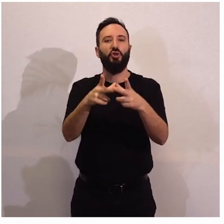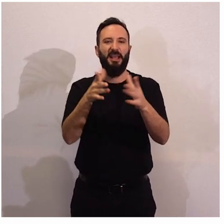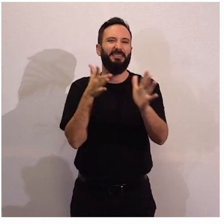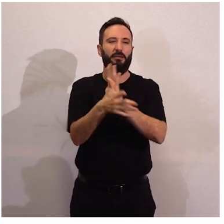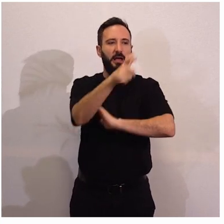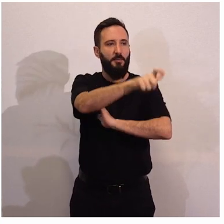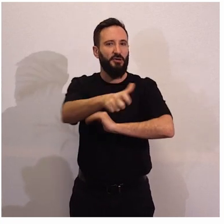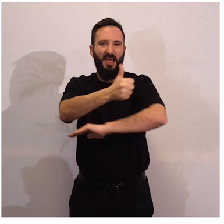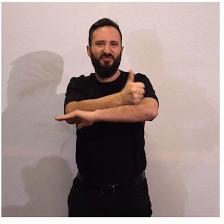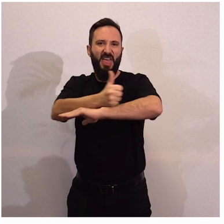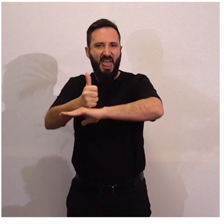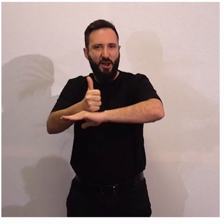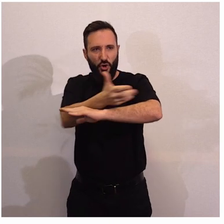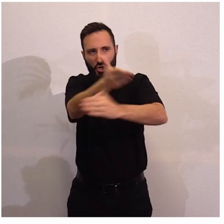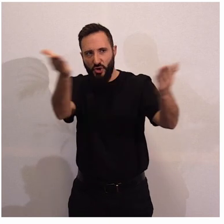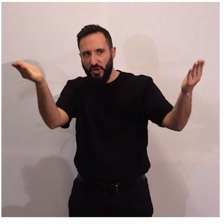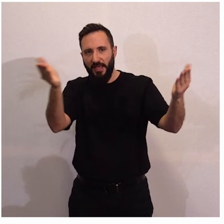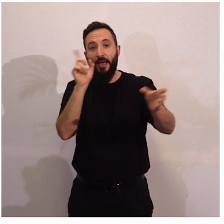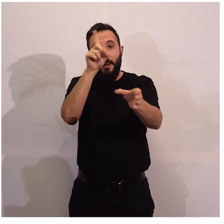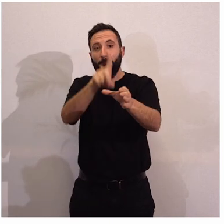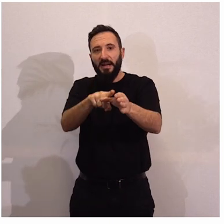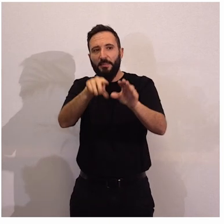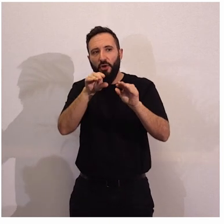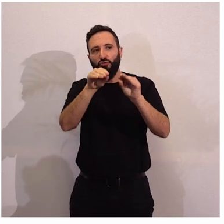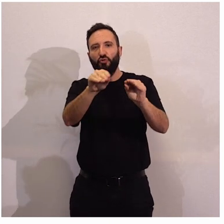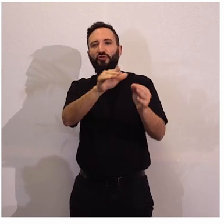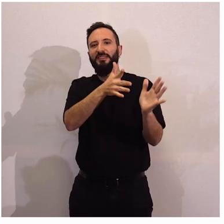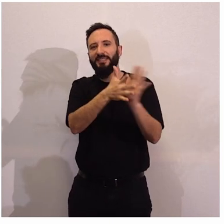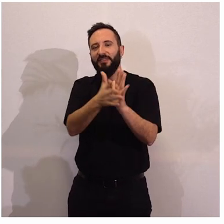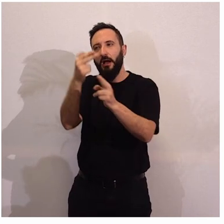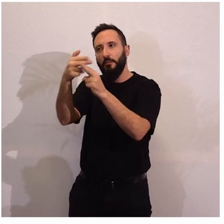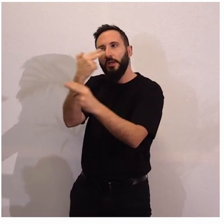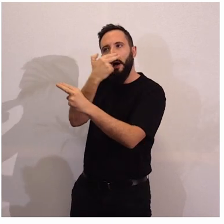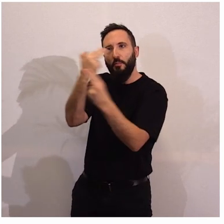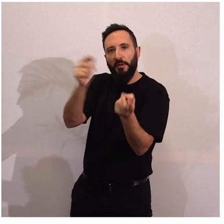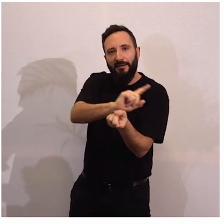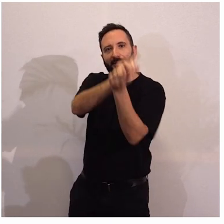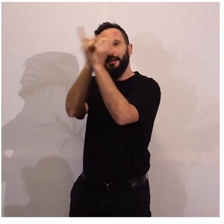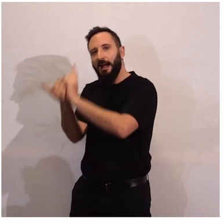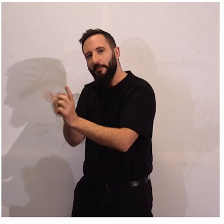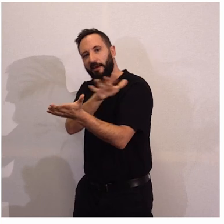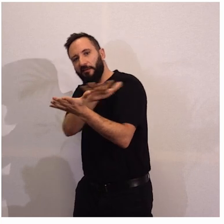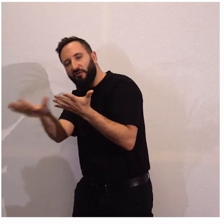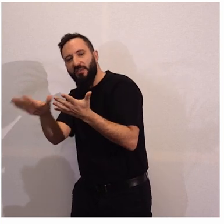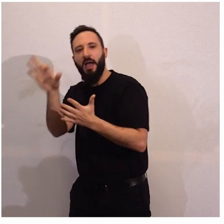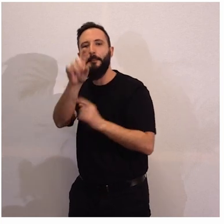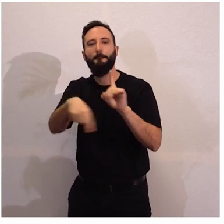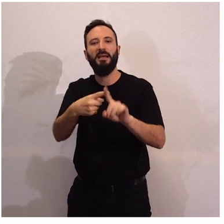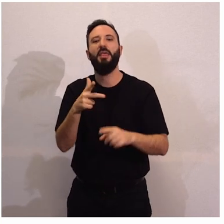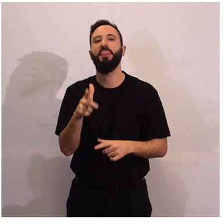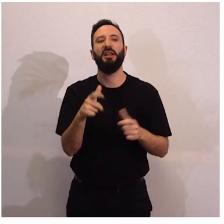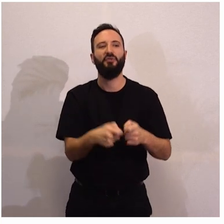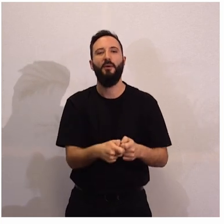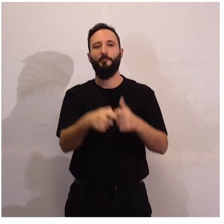de la ciudadanía, está consiguiendo cambiar políticas públicas y ampliar derechos? ¿Se os ocurre algún